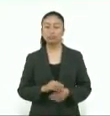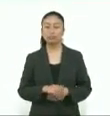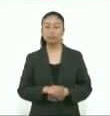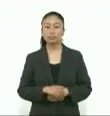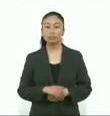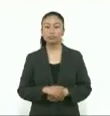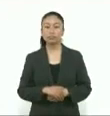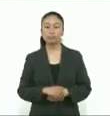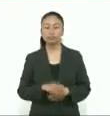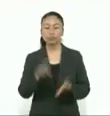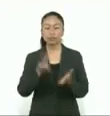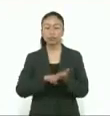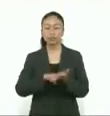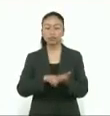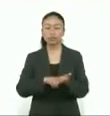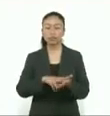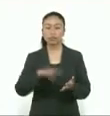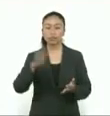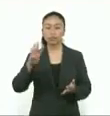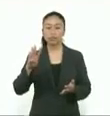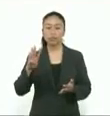la cuarta transformación.